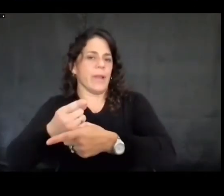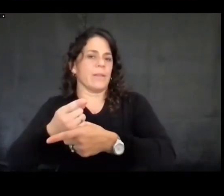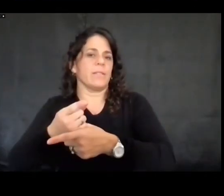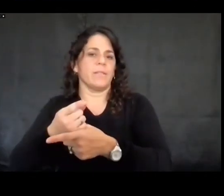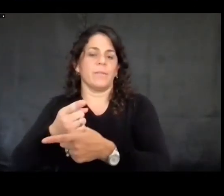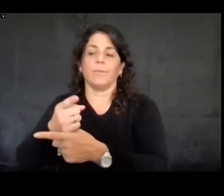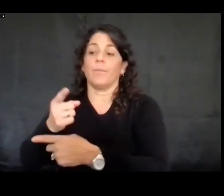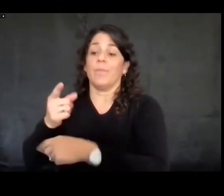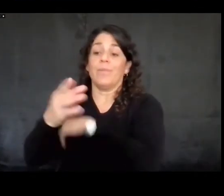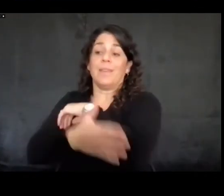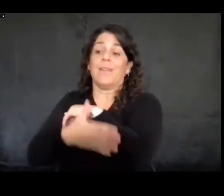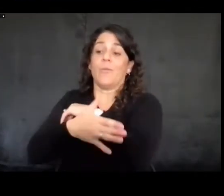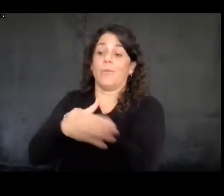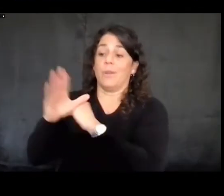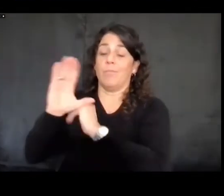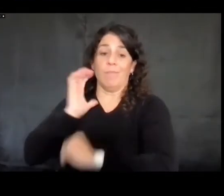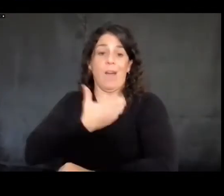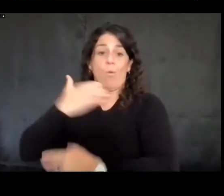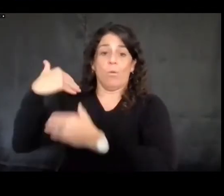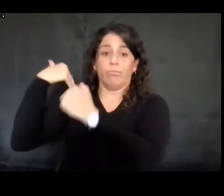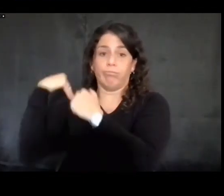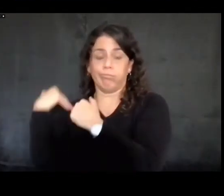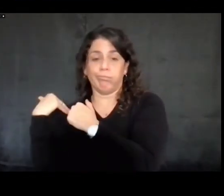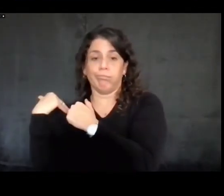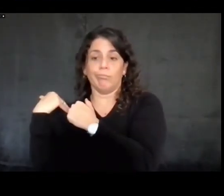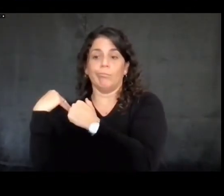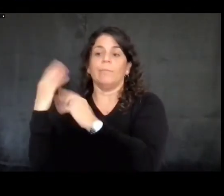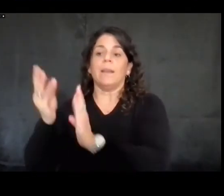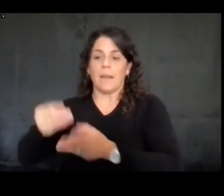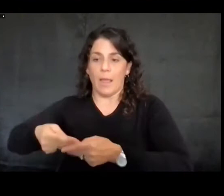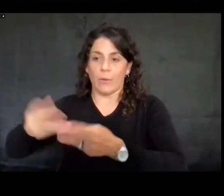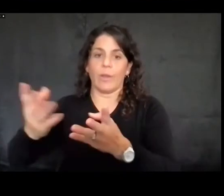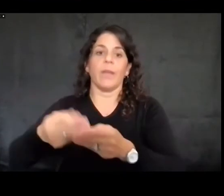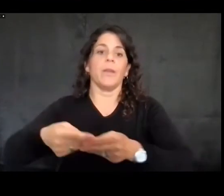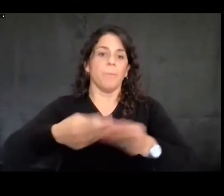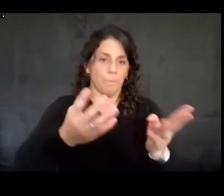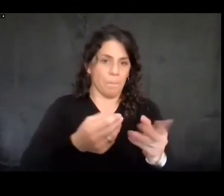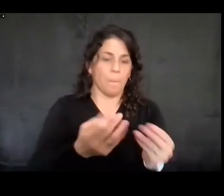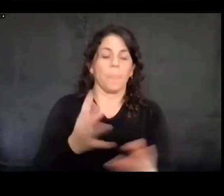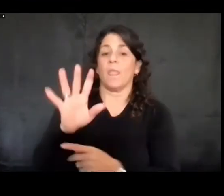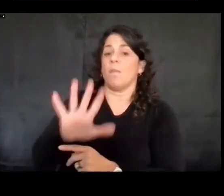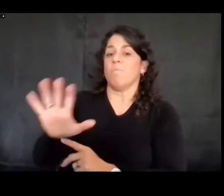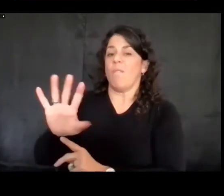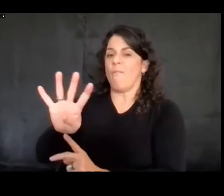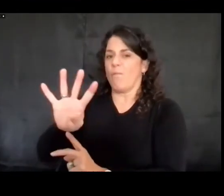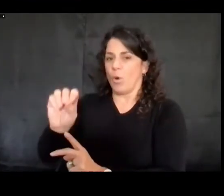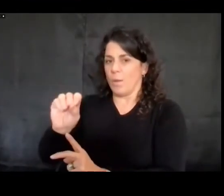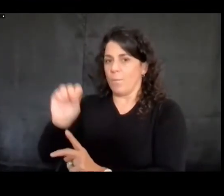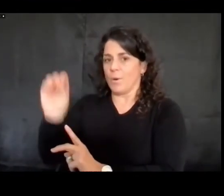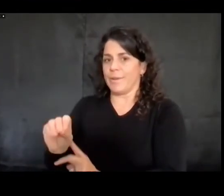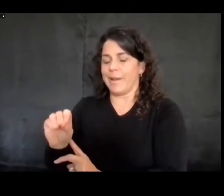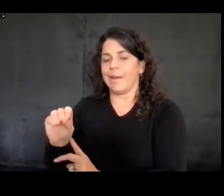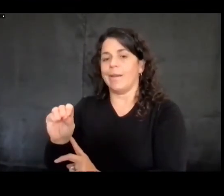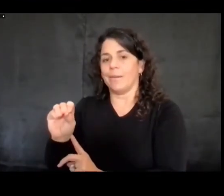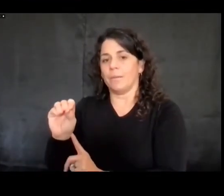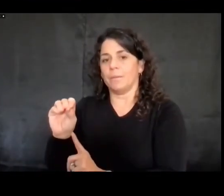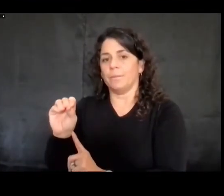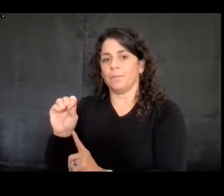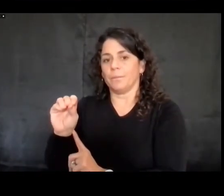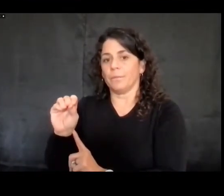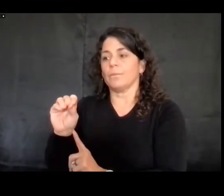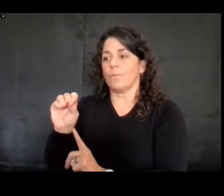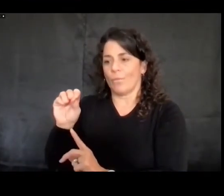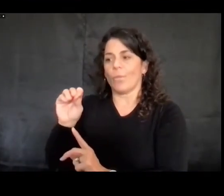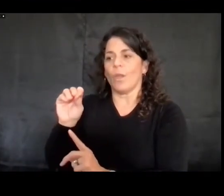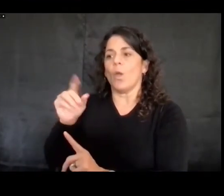y la obligación del condado a través de la asignación de vacunas de dar 40 por ciento de las